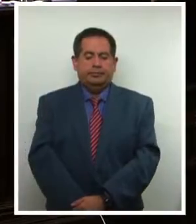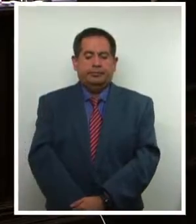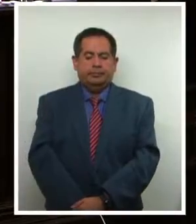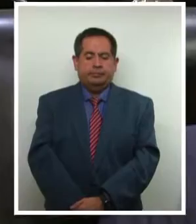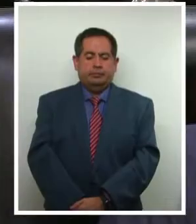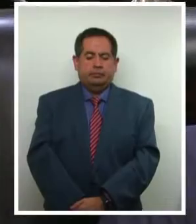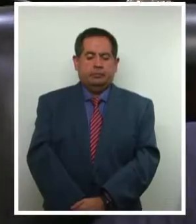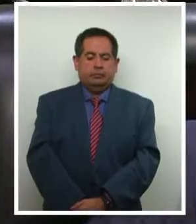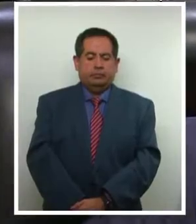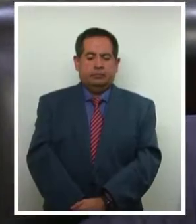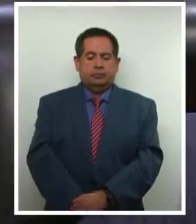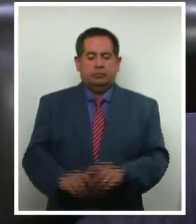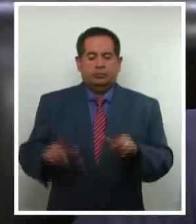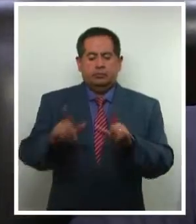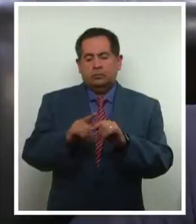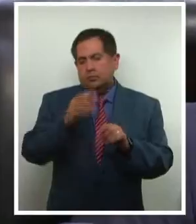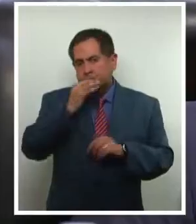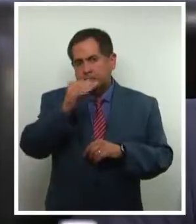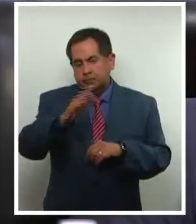Solo para recordar